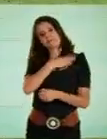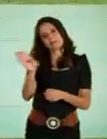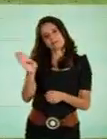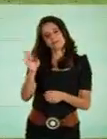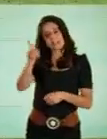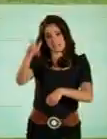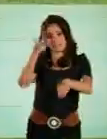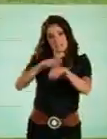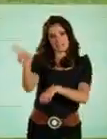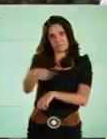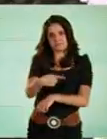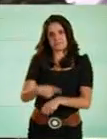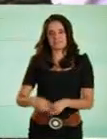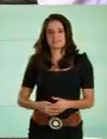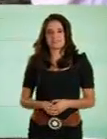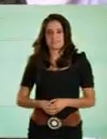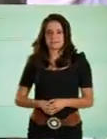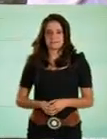Bueno, te toca.